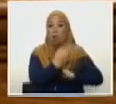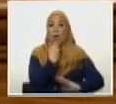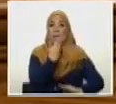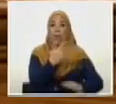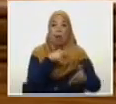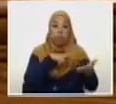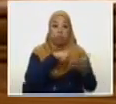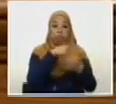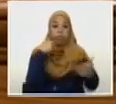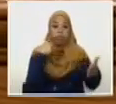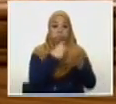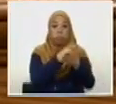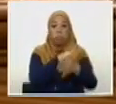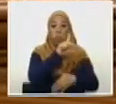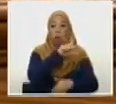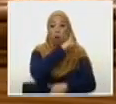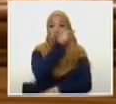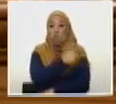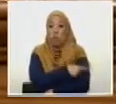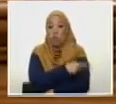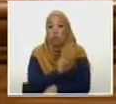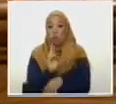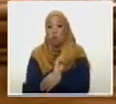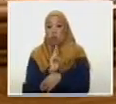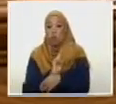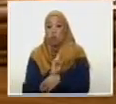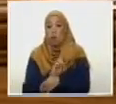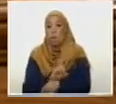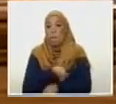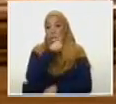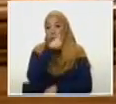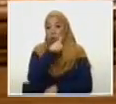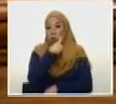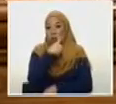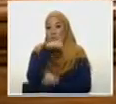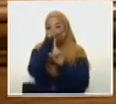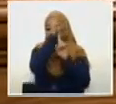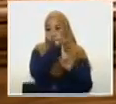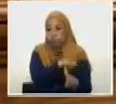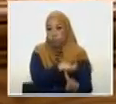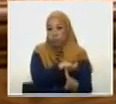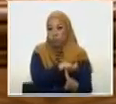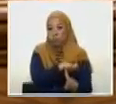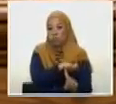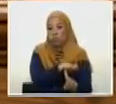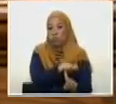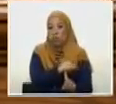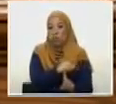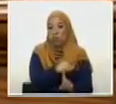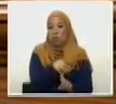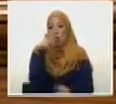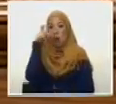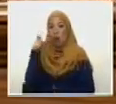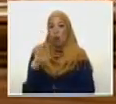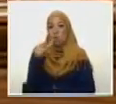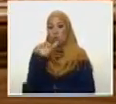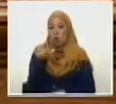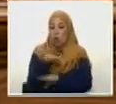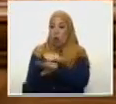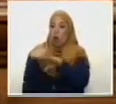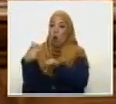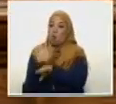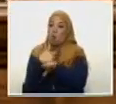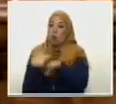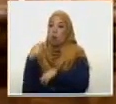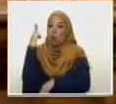ataques, aceleran sus pretensiones de derrotar a este gobierno, de acabar,